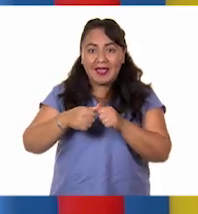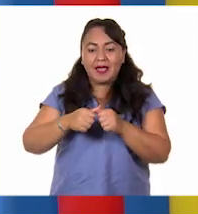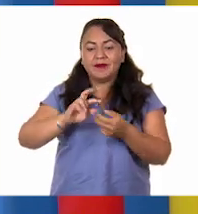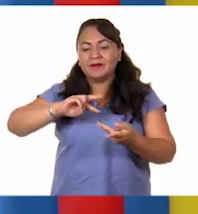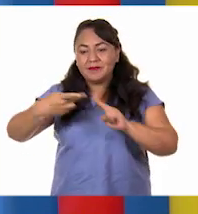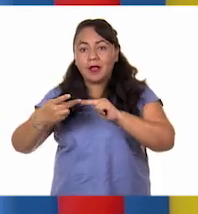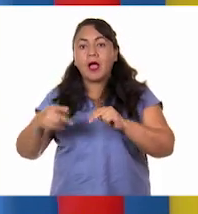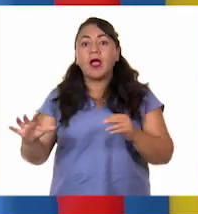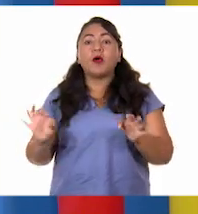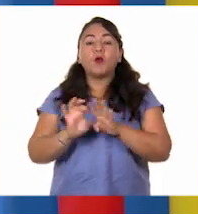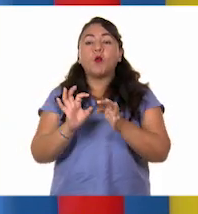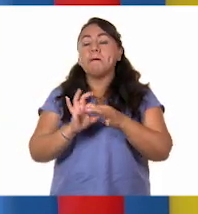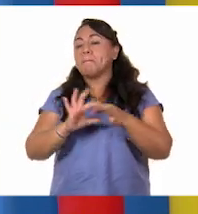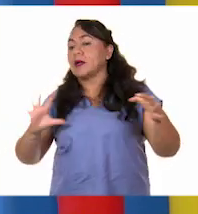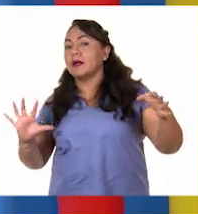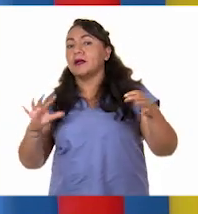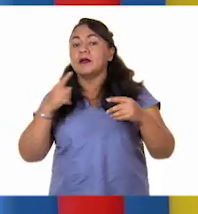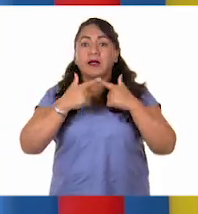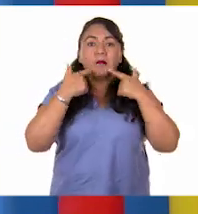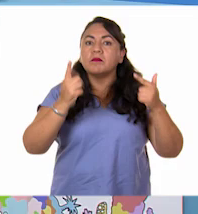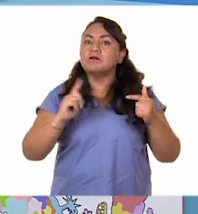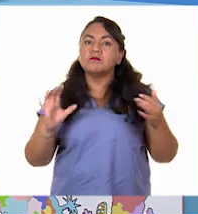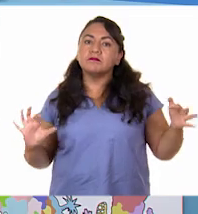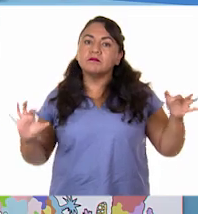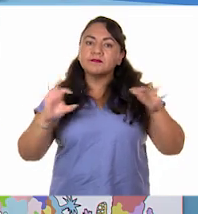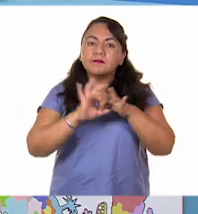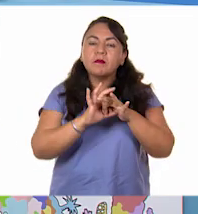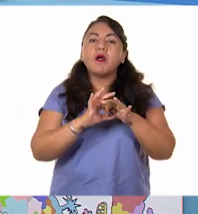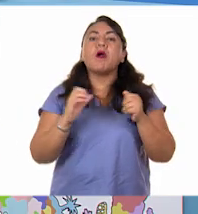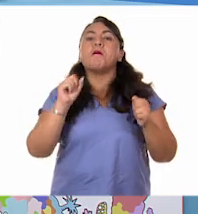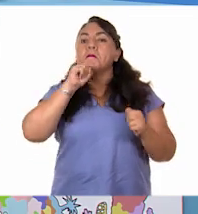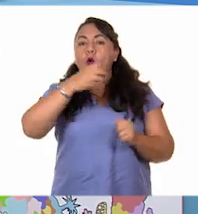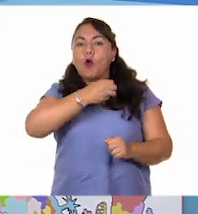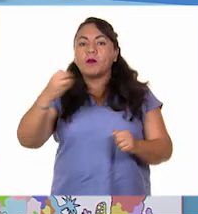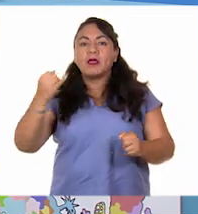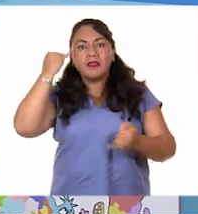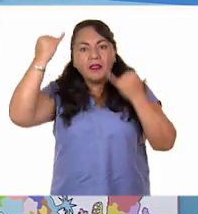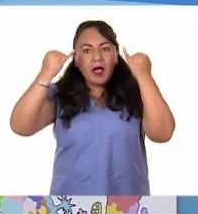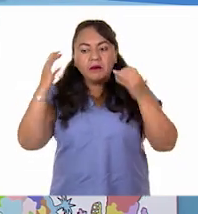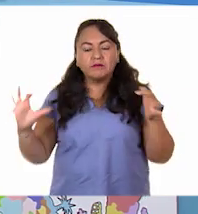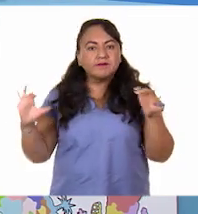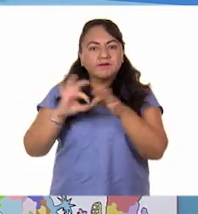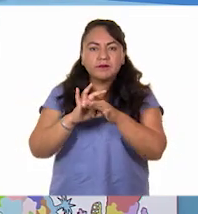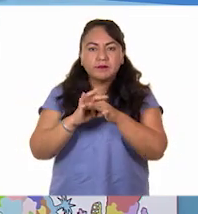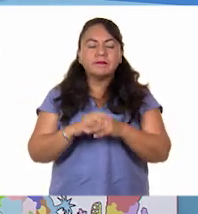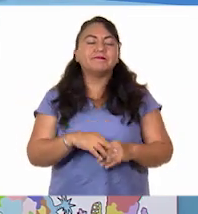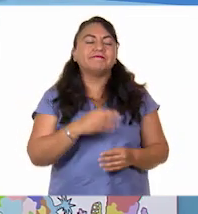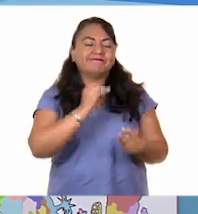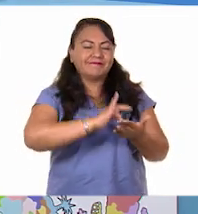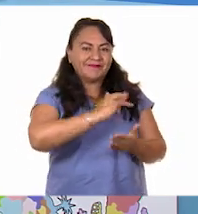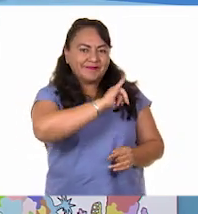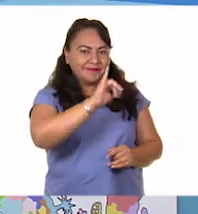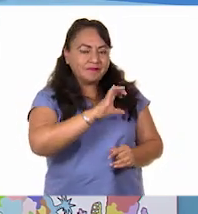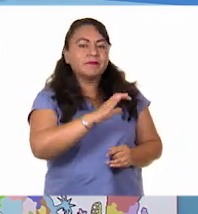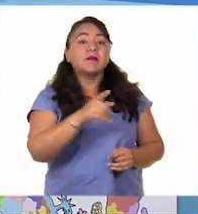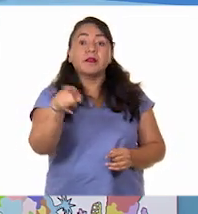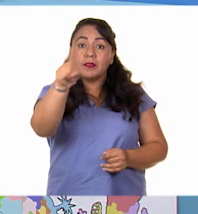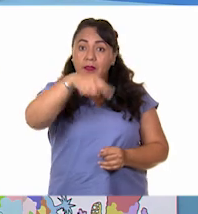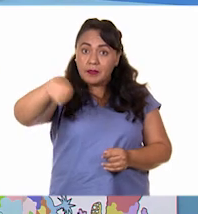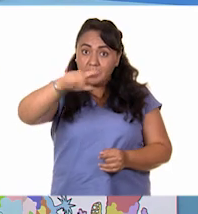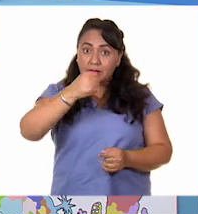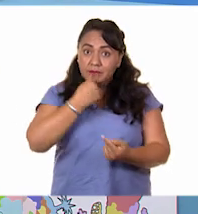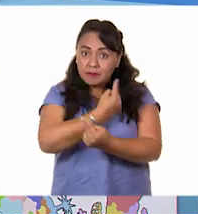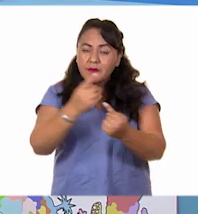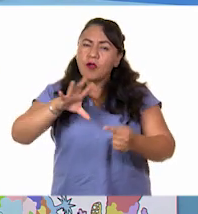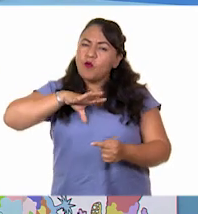la gramática y del orden de las ideas. Muy bien, pues muchísimas gracias, Juan Carlos. Niños y niñas, hagamos un último